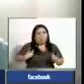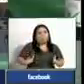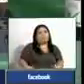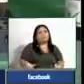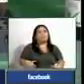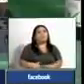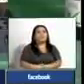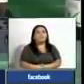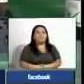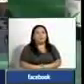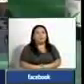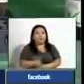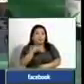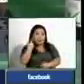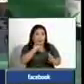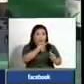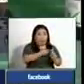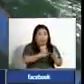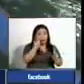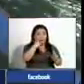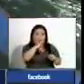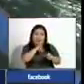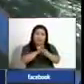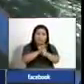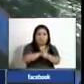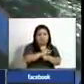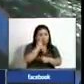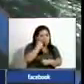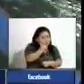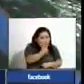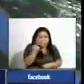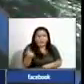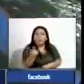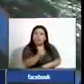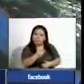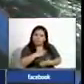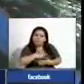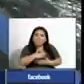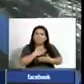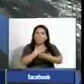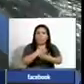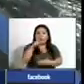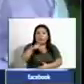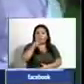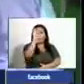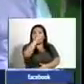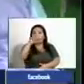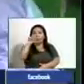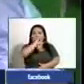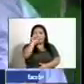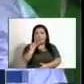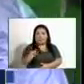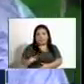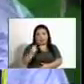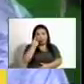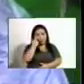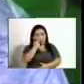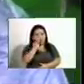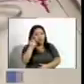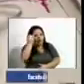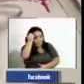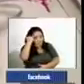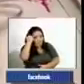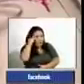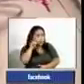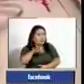humanos al final. Stefano dice que el COVID-19 sacó lo bueno de las personas en Italia. Sobre todo, dio una lección a